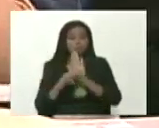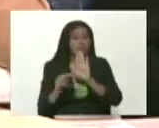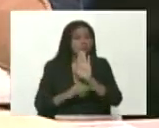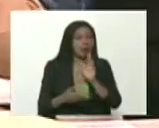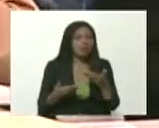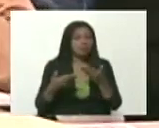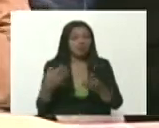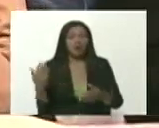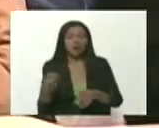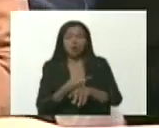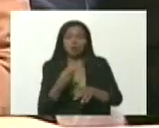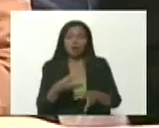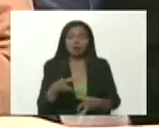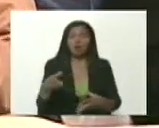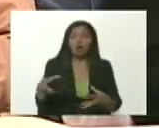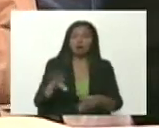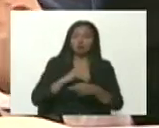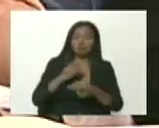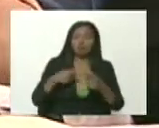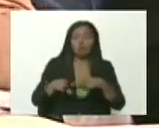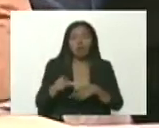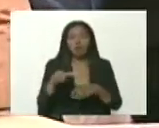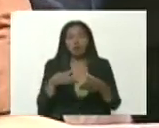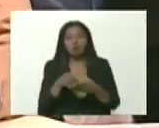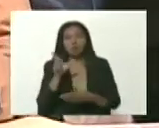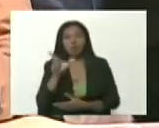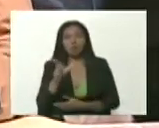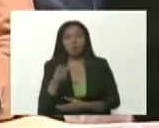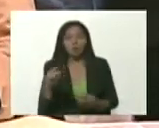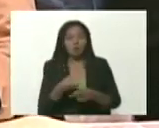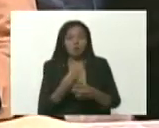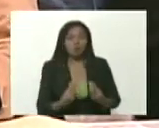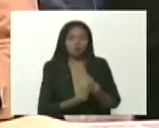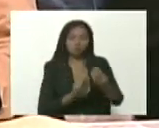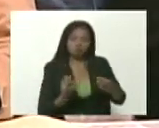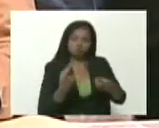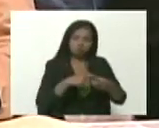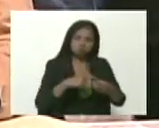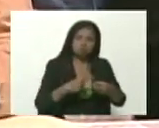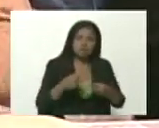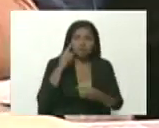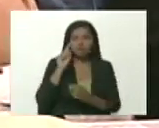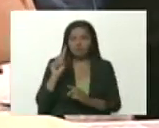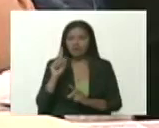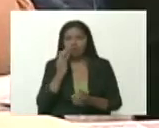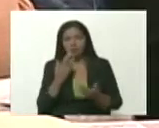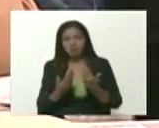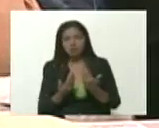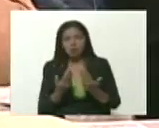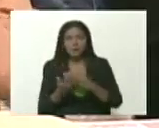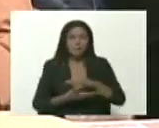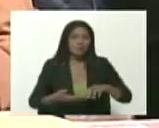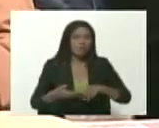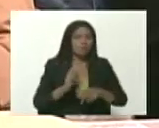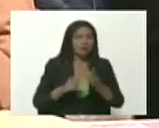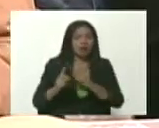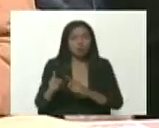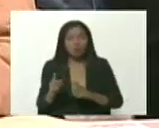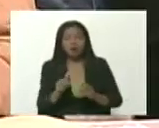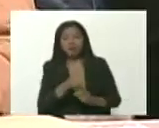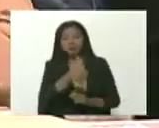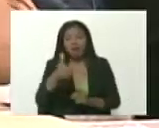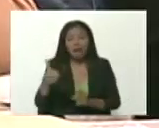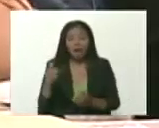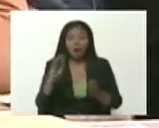al gobierno, pero que lo asume el partido gobernando junto a usted, identificando allí qué es la situación que tenemos en cada